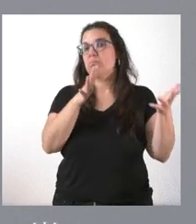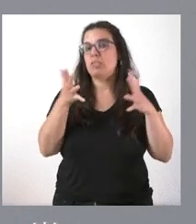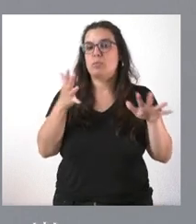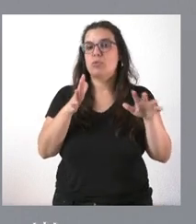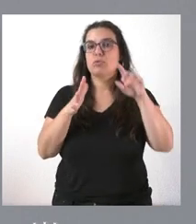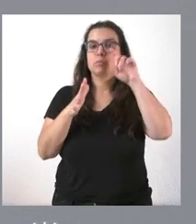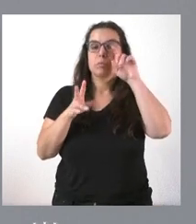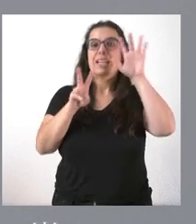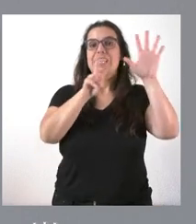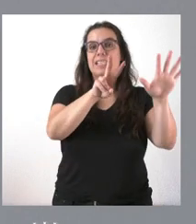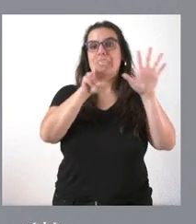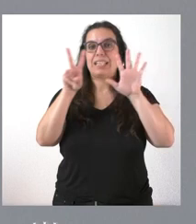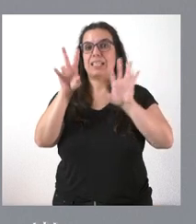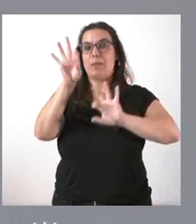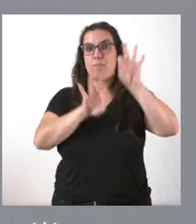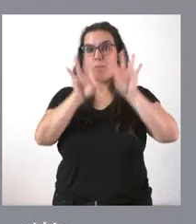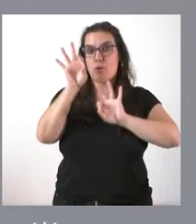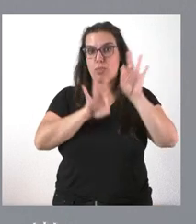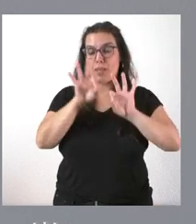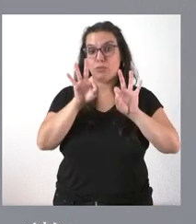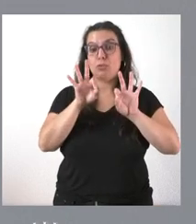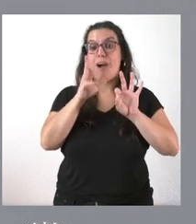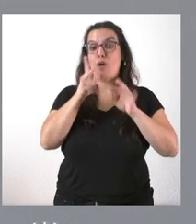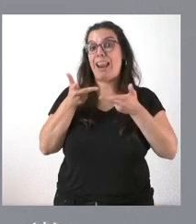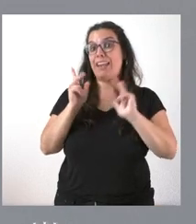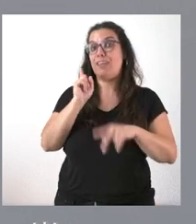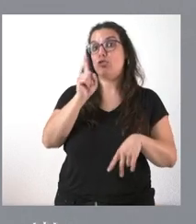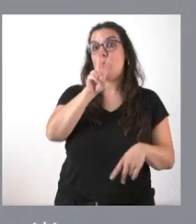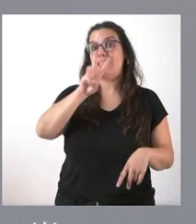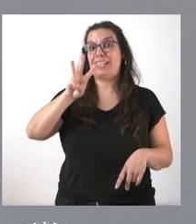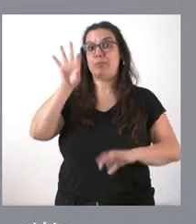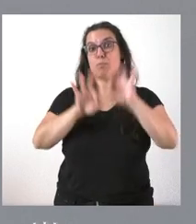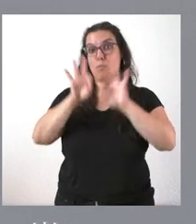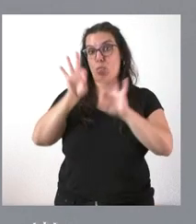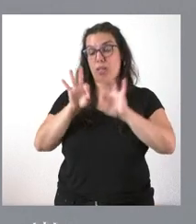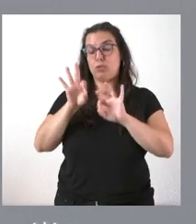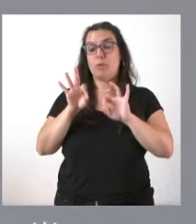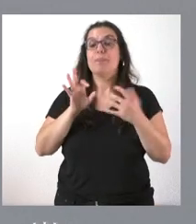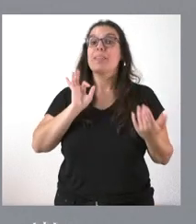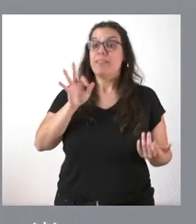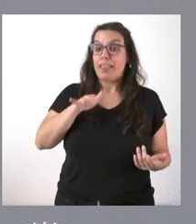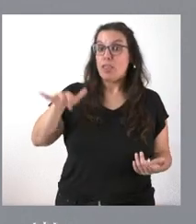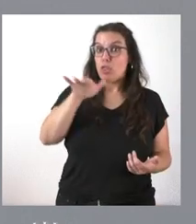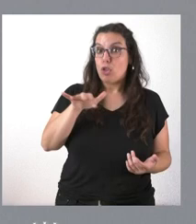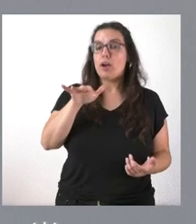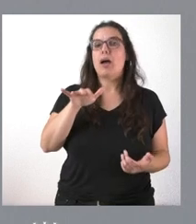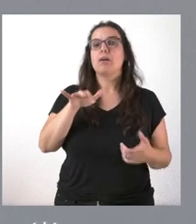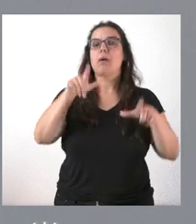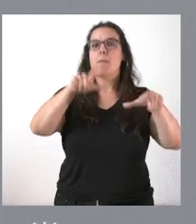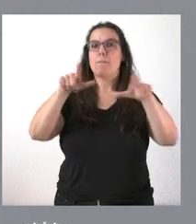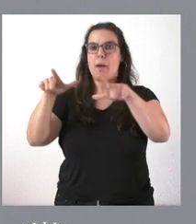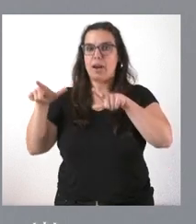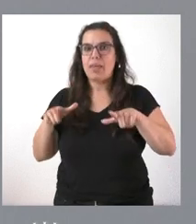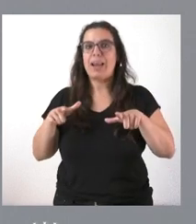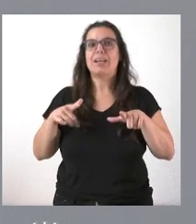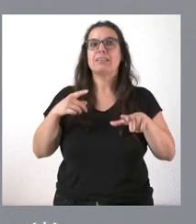al 77% y solo está disponible ya el 23% restante Es verdad que de lo disponible está en parcelas que a veces no